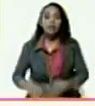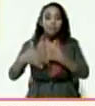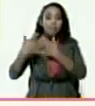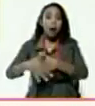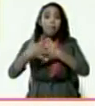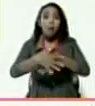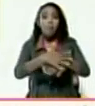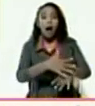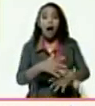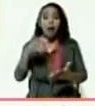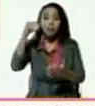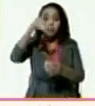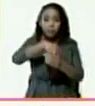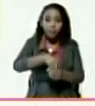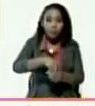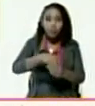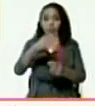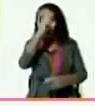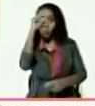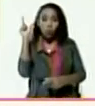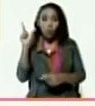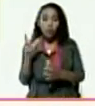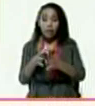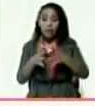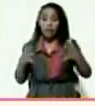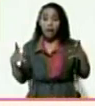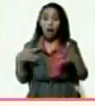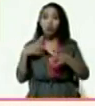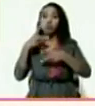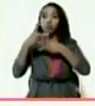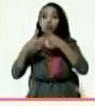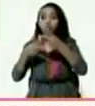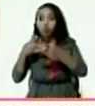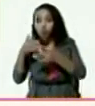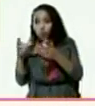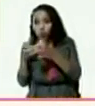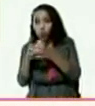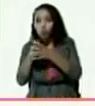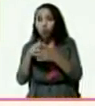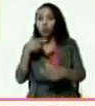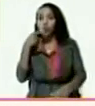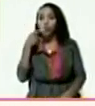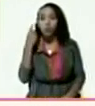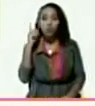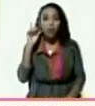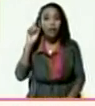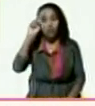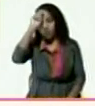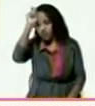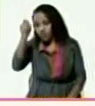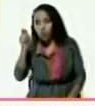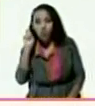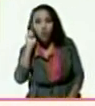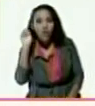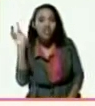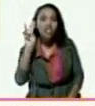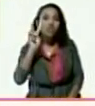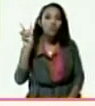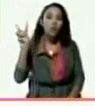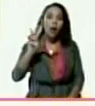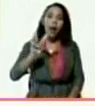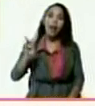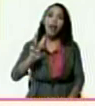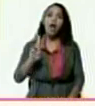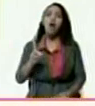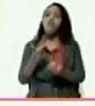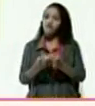militantemente están dentro del partido y dentro del gran polo patriótico, a reconocer a la mujer venezolana su valor,